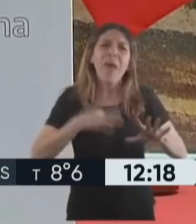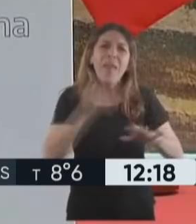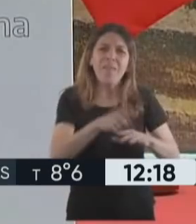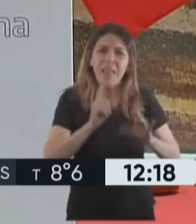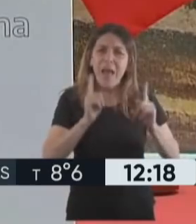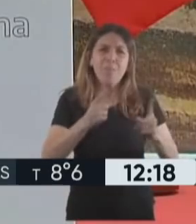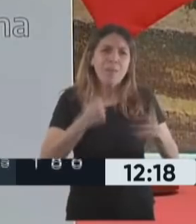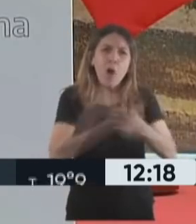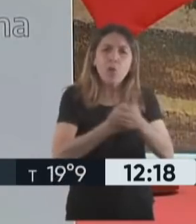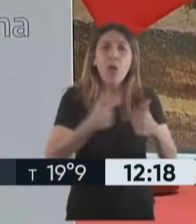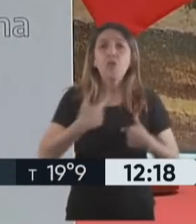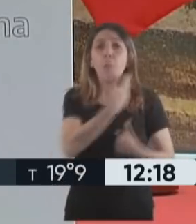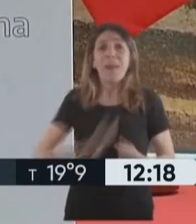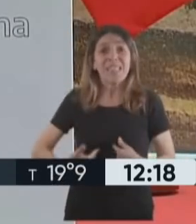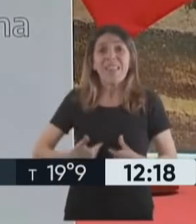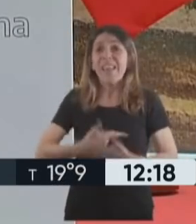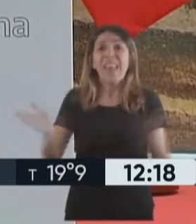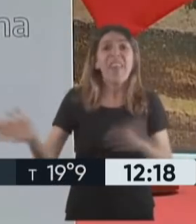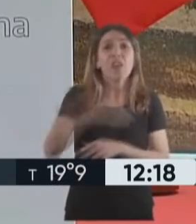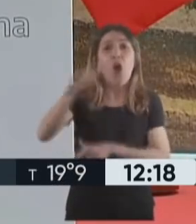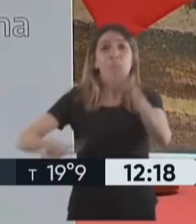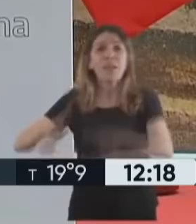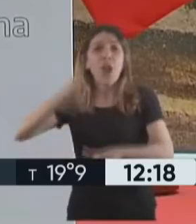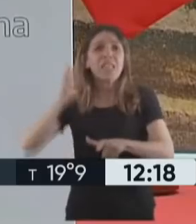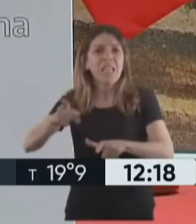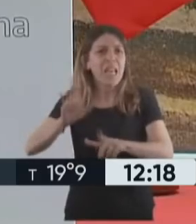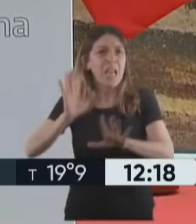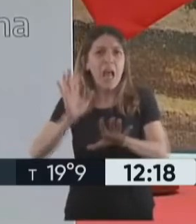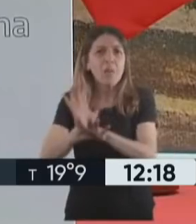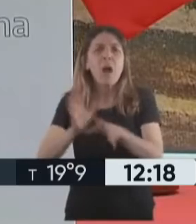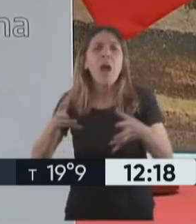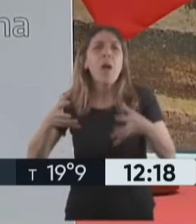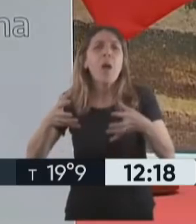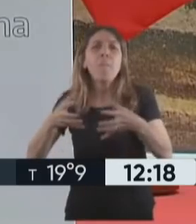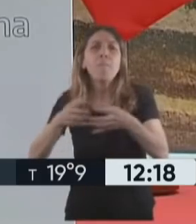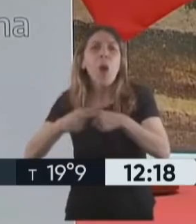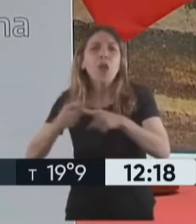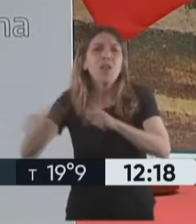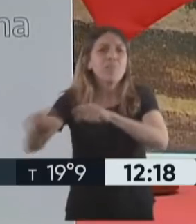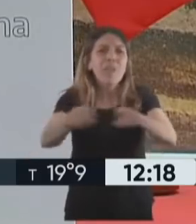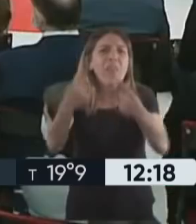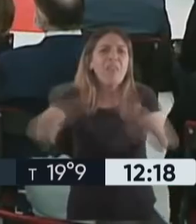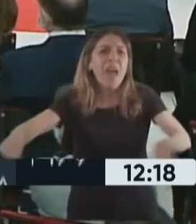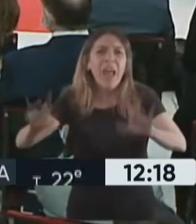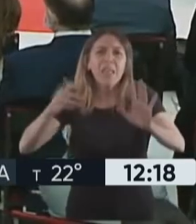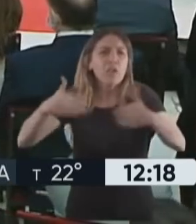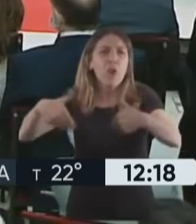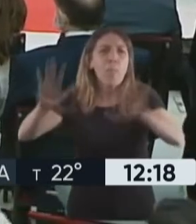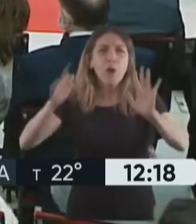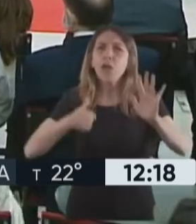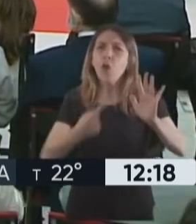yo soy el presidente de todos los chilenos y chilenas independientes del color político que tengan y no me cabe ninguna duda de que